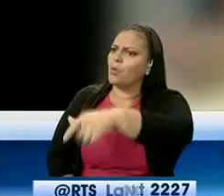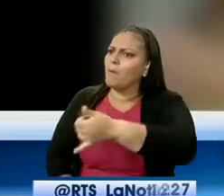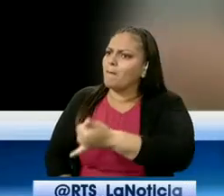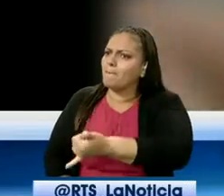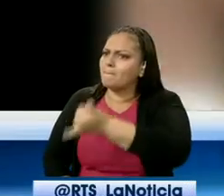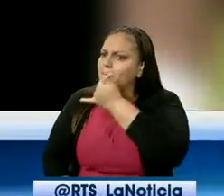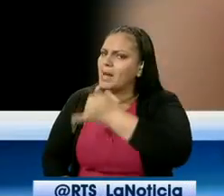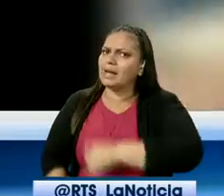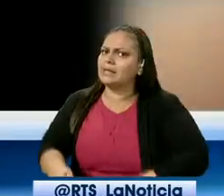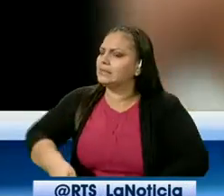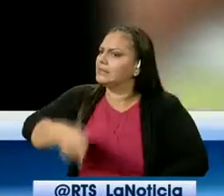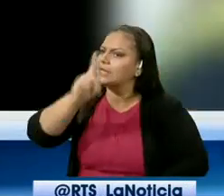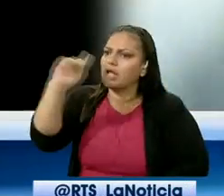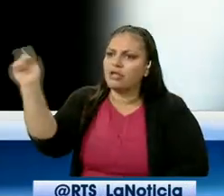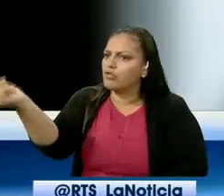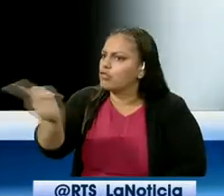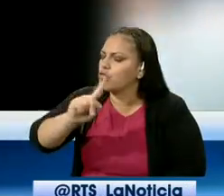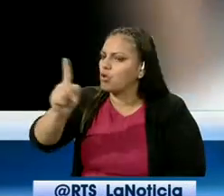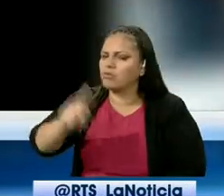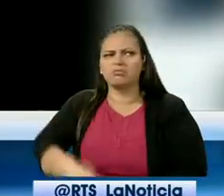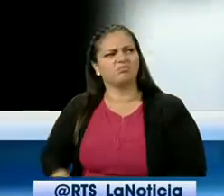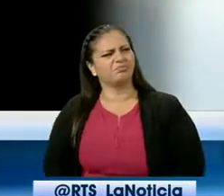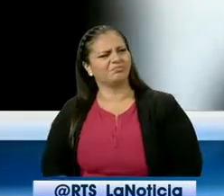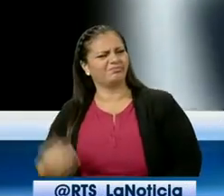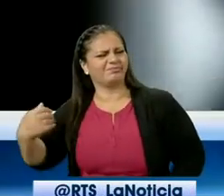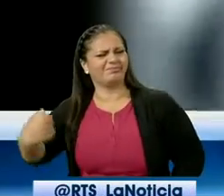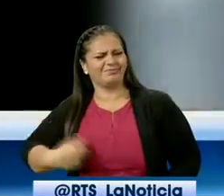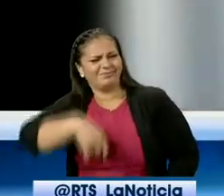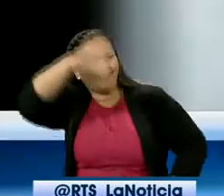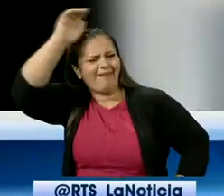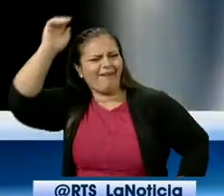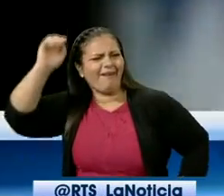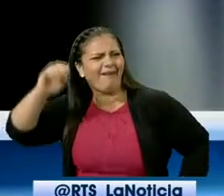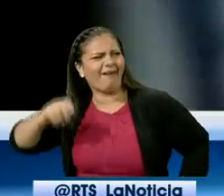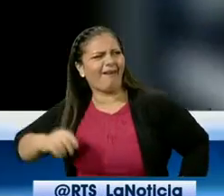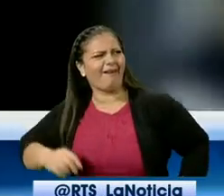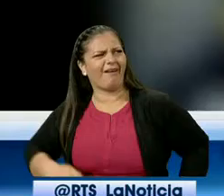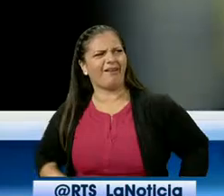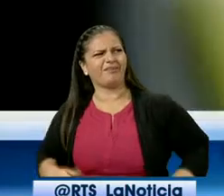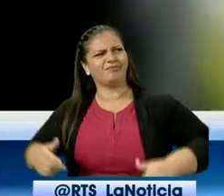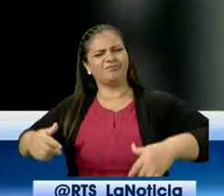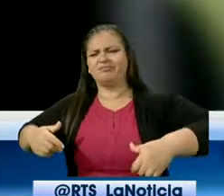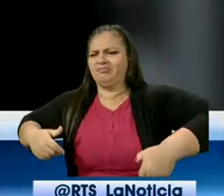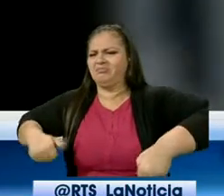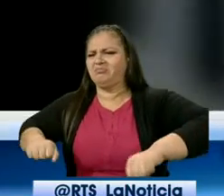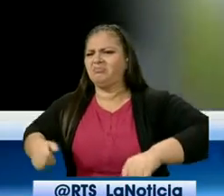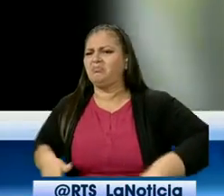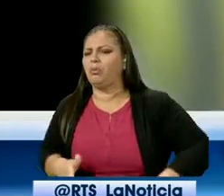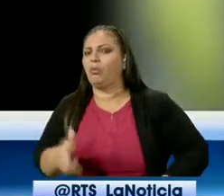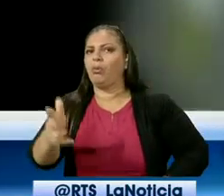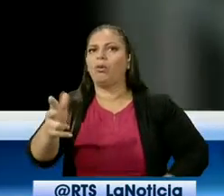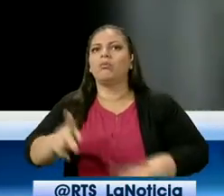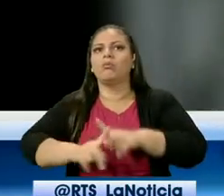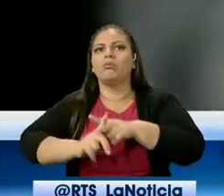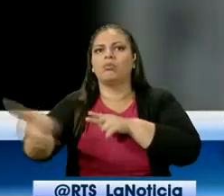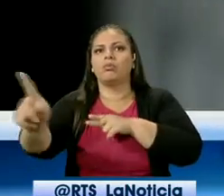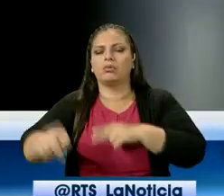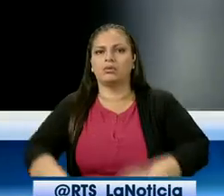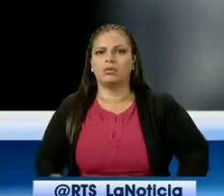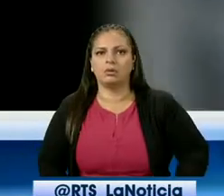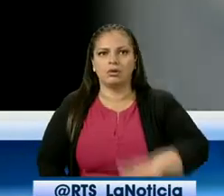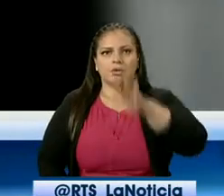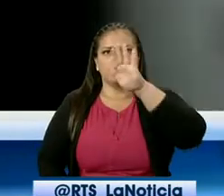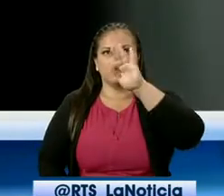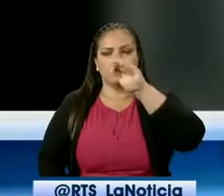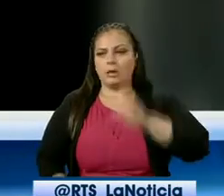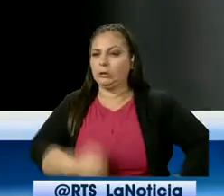procedimiento y se dio la acalorada discusión. Se da la fuga, ingresa por esta vía en contravía que solo salía de los buses intercantonales